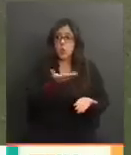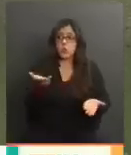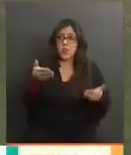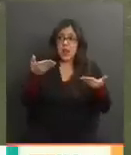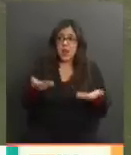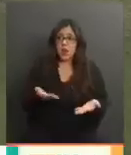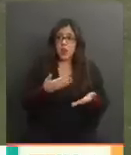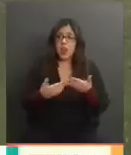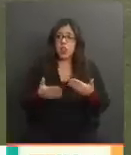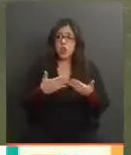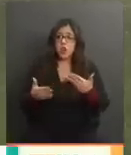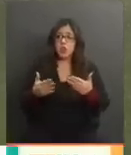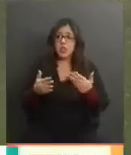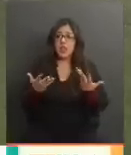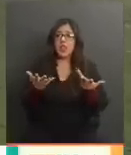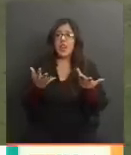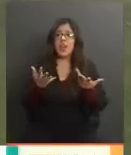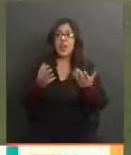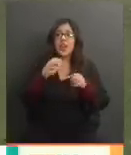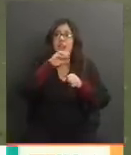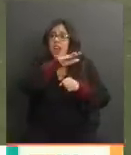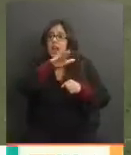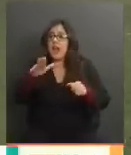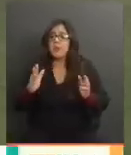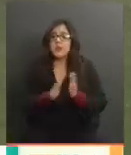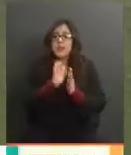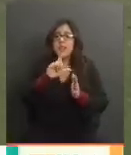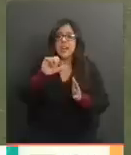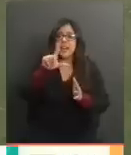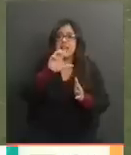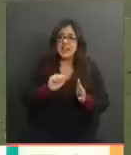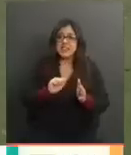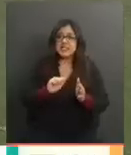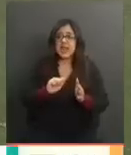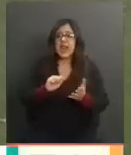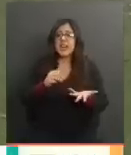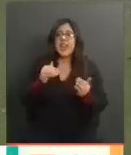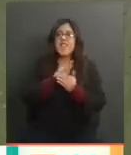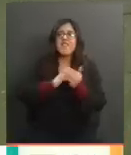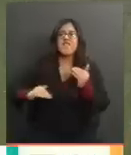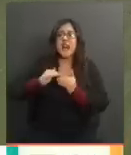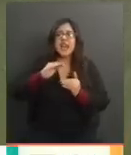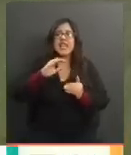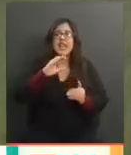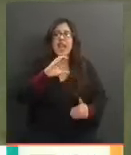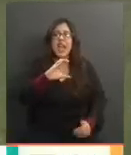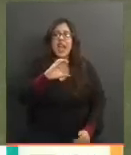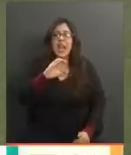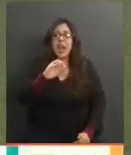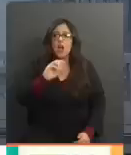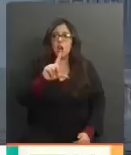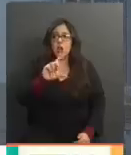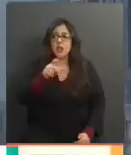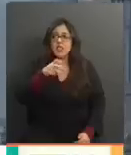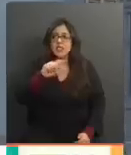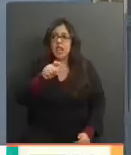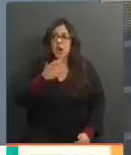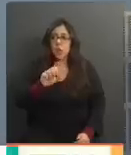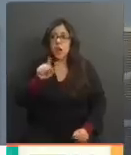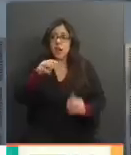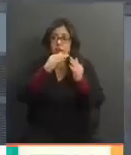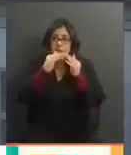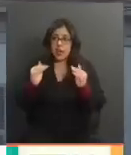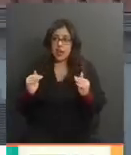en el Fondo Santa Elisa, en Chimbarongo, en el Valle de Colchagua. Y este fondo es la casa de Viña Cono Sur, es donde